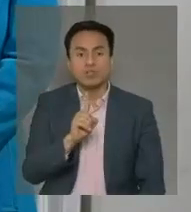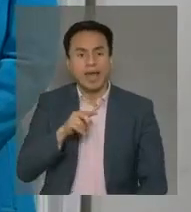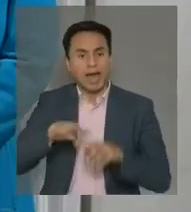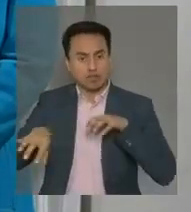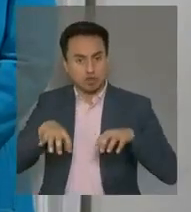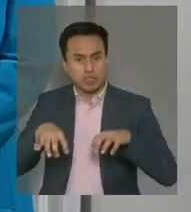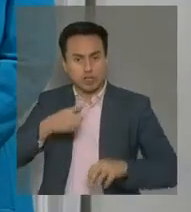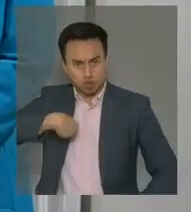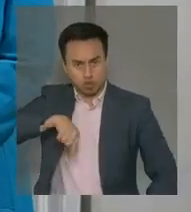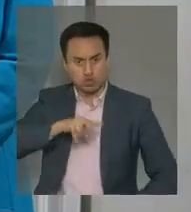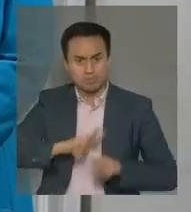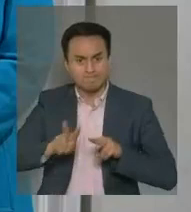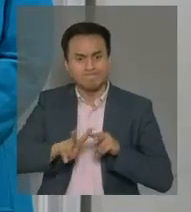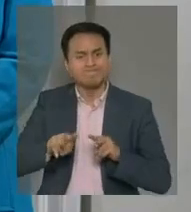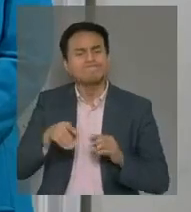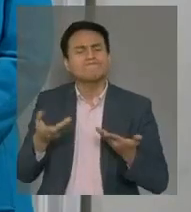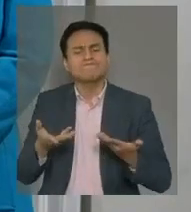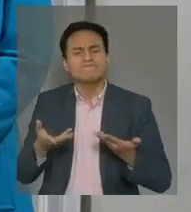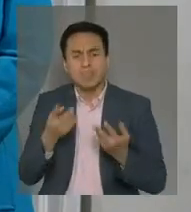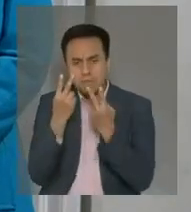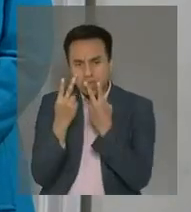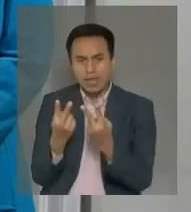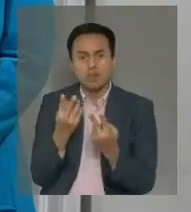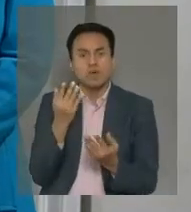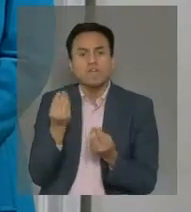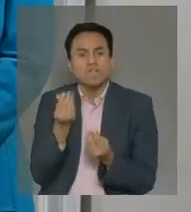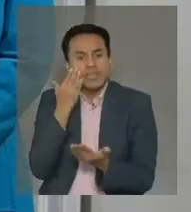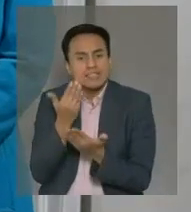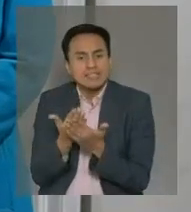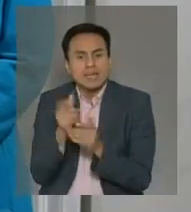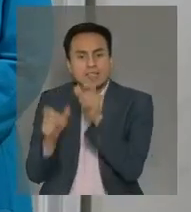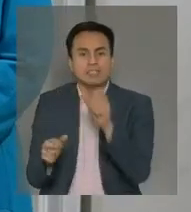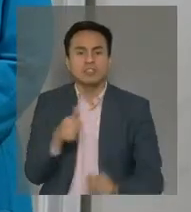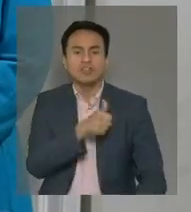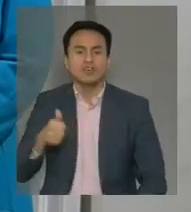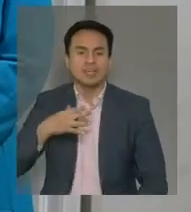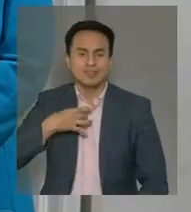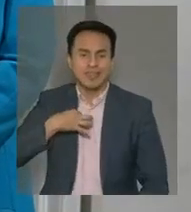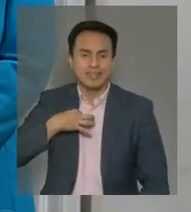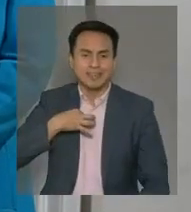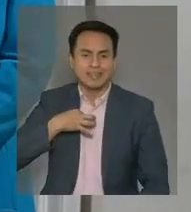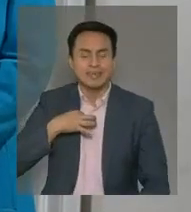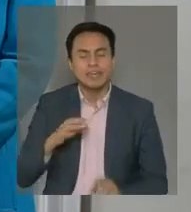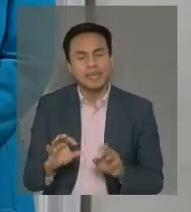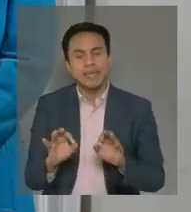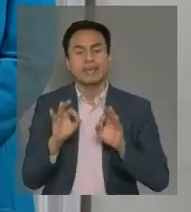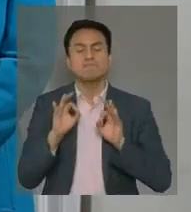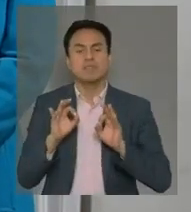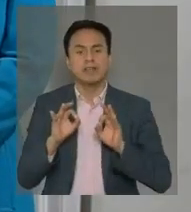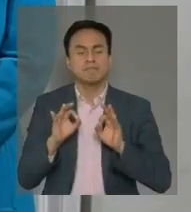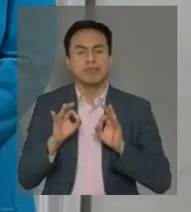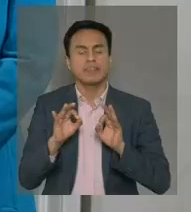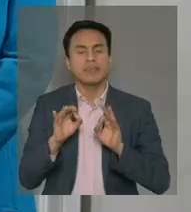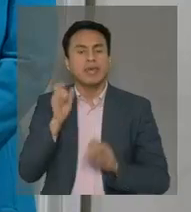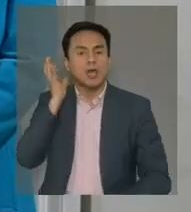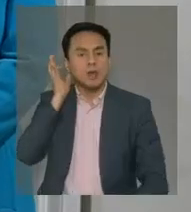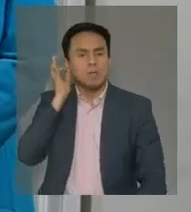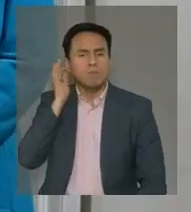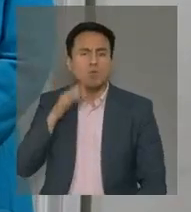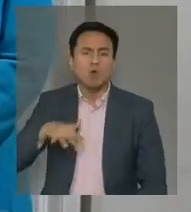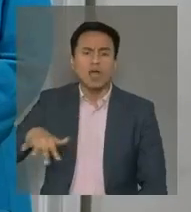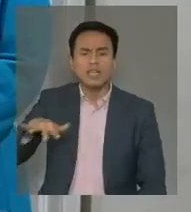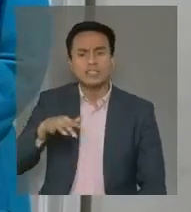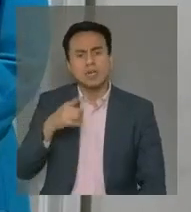las acciones que estamos llevando a cabo las realizamos mirando el bienestar de toda la ciudadanía y especialmente de las mujeres